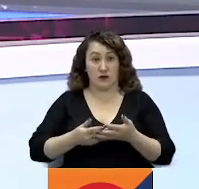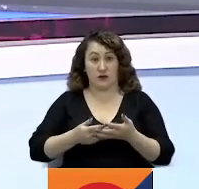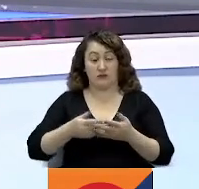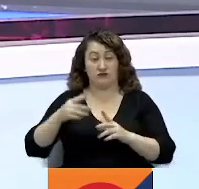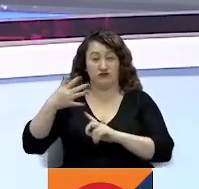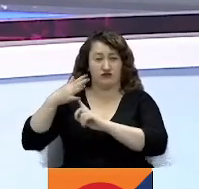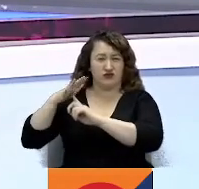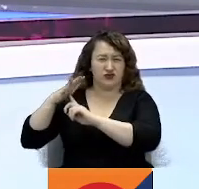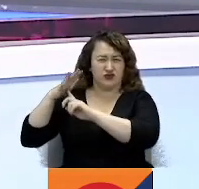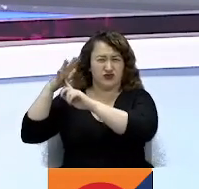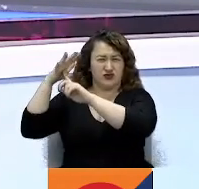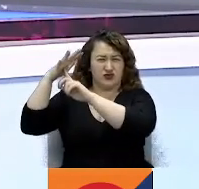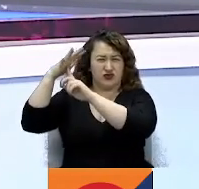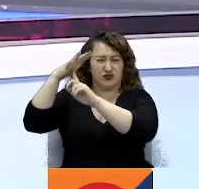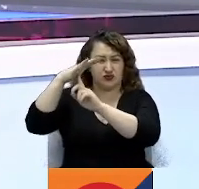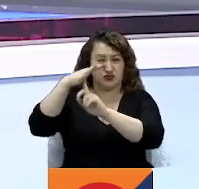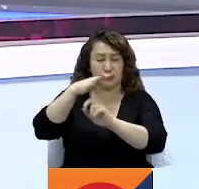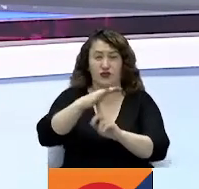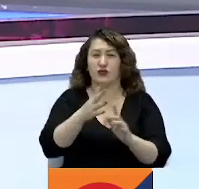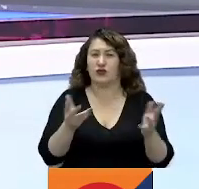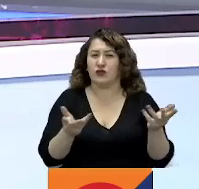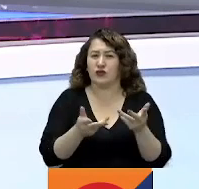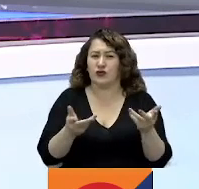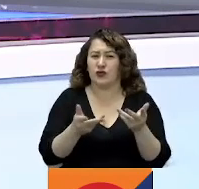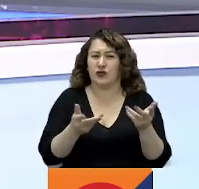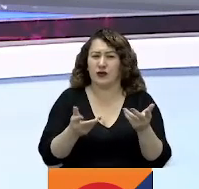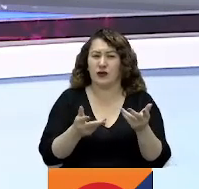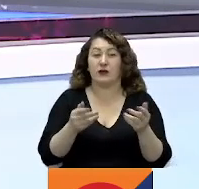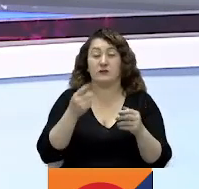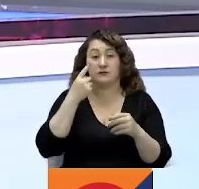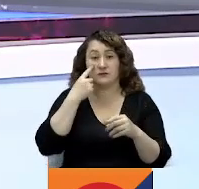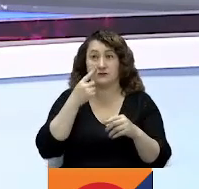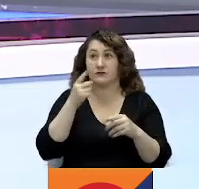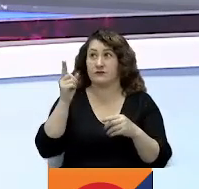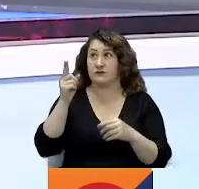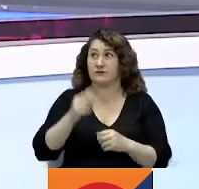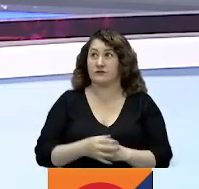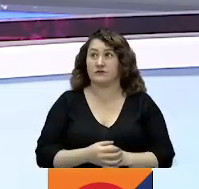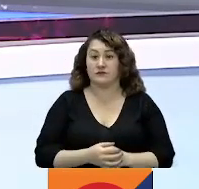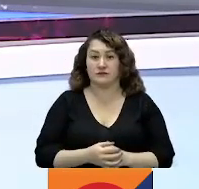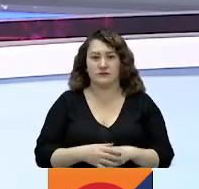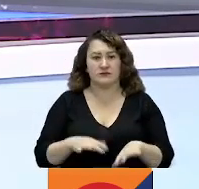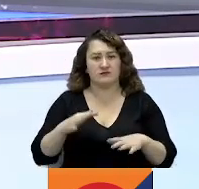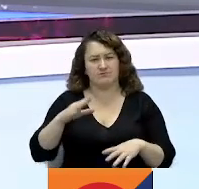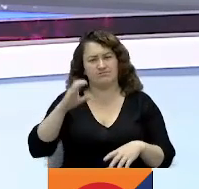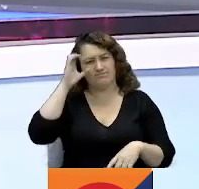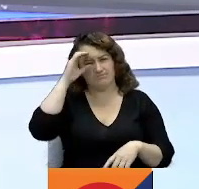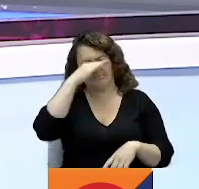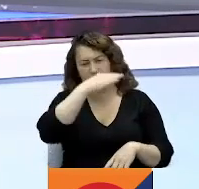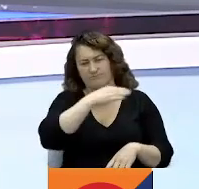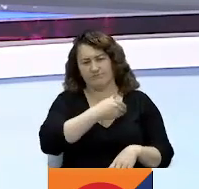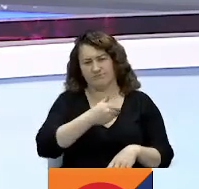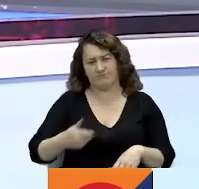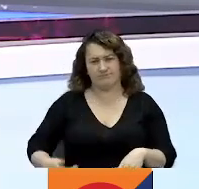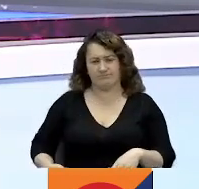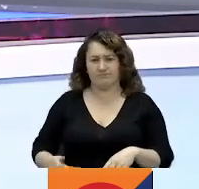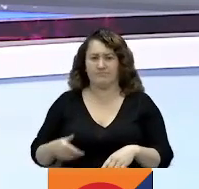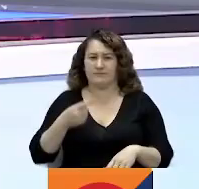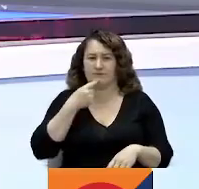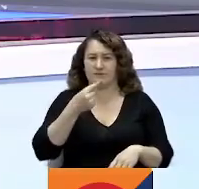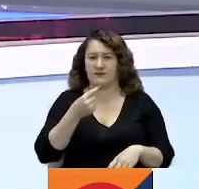Nacional cayó a tierra en el sector de La Playita. El presidente de la República, Gustavo Petro, lamentó los hechos e informó que no